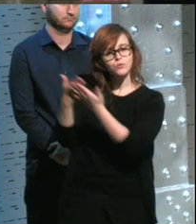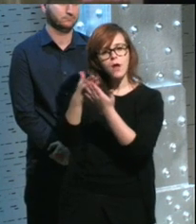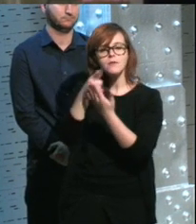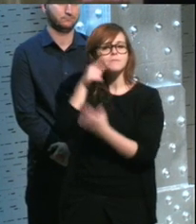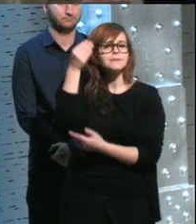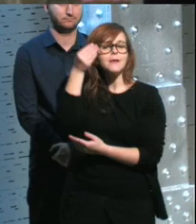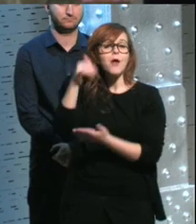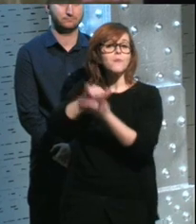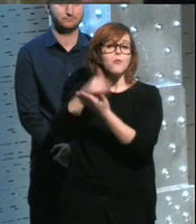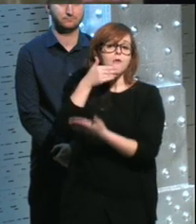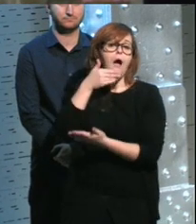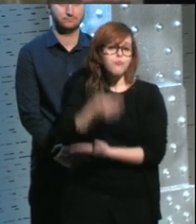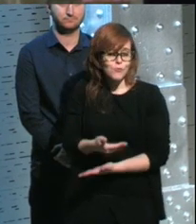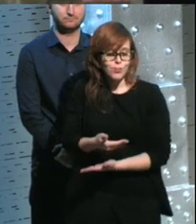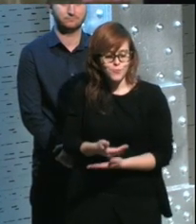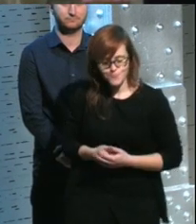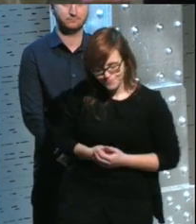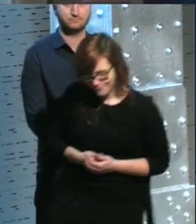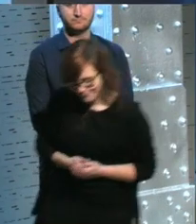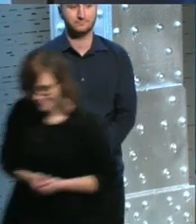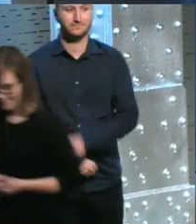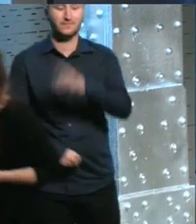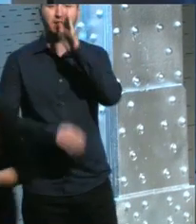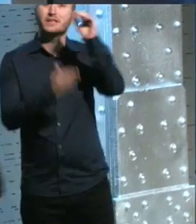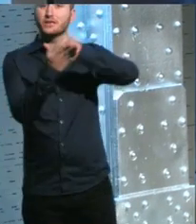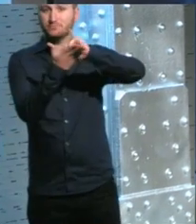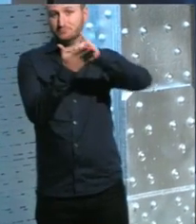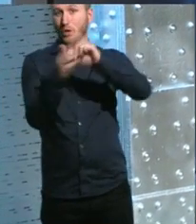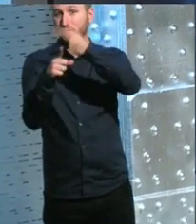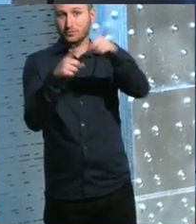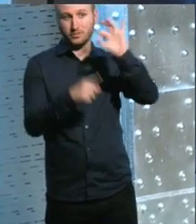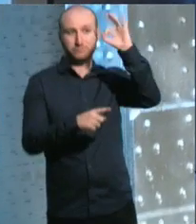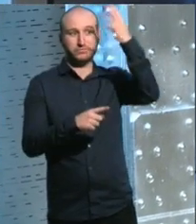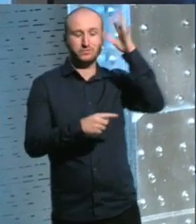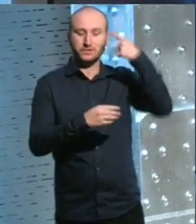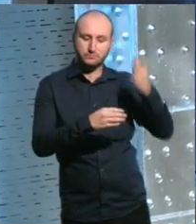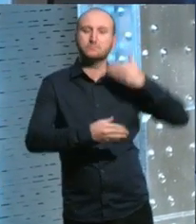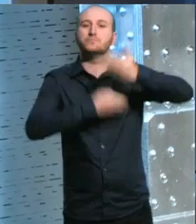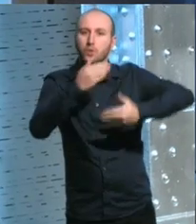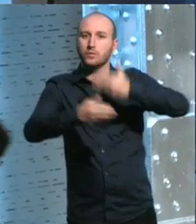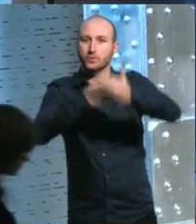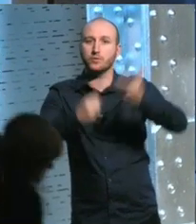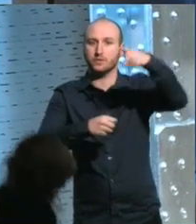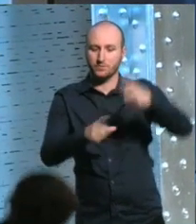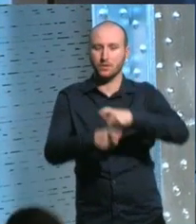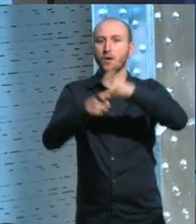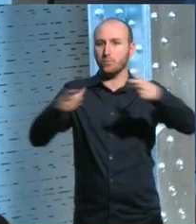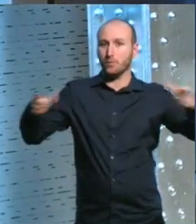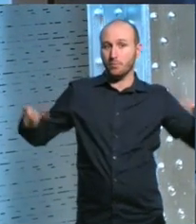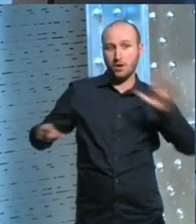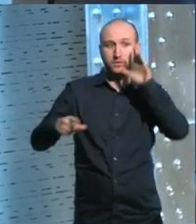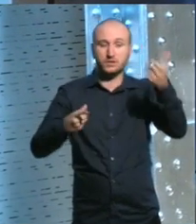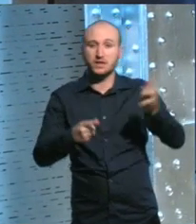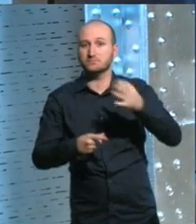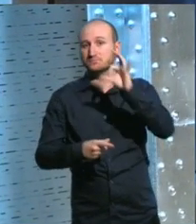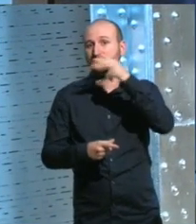aburrido. La innovación en Nueva York es progresiva, incremental, cuando en Shanghái se puede